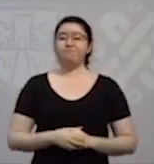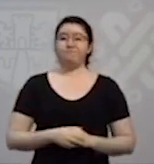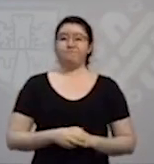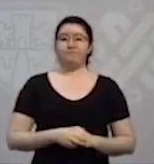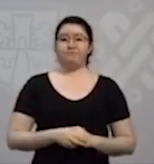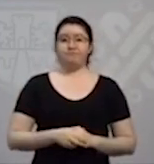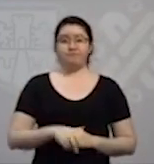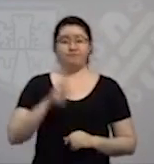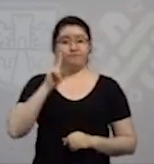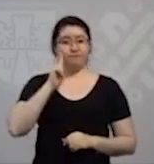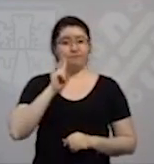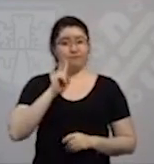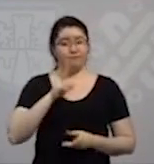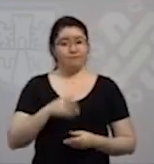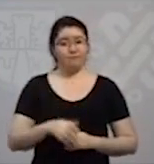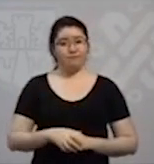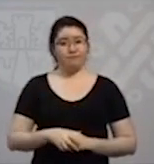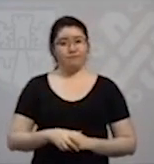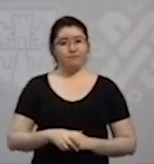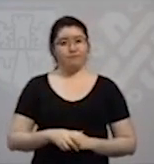Si se fijan, regrésame un poquito,